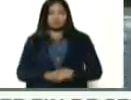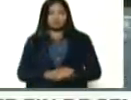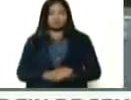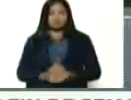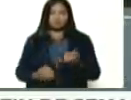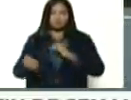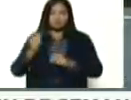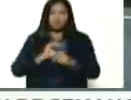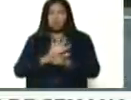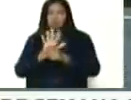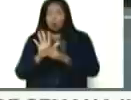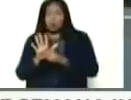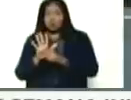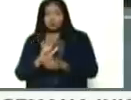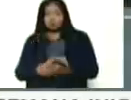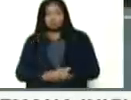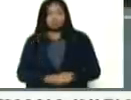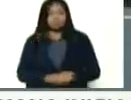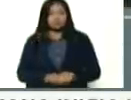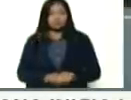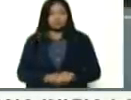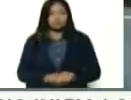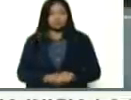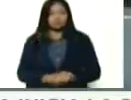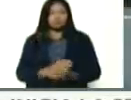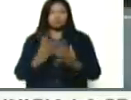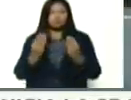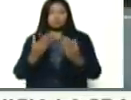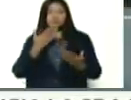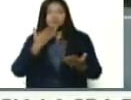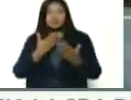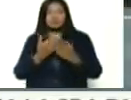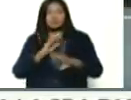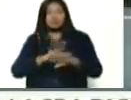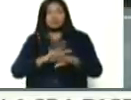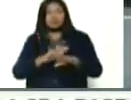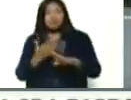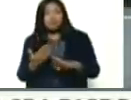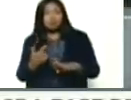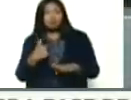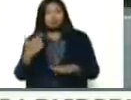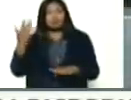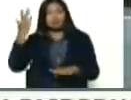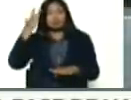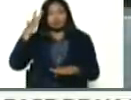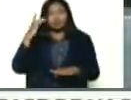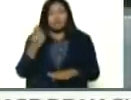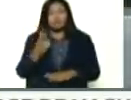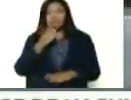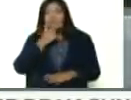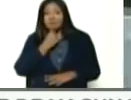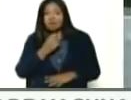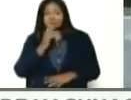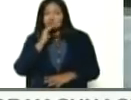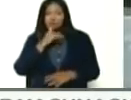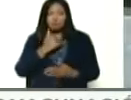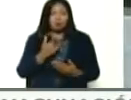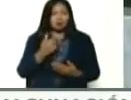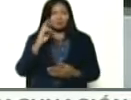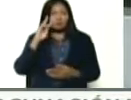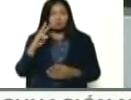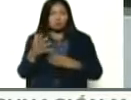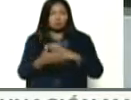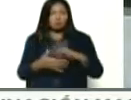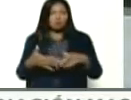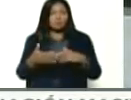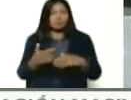cúbito 19 le doy las gracias porque sé que no es fácil ante la escasez de